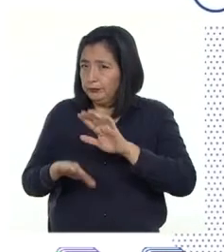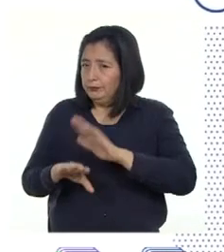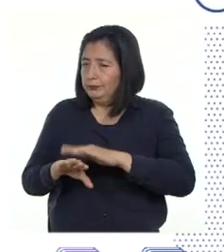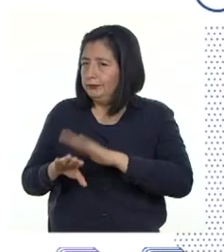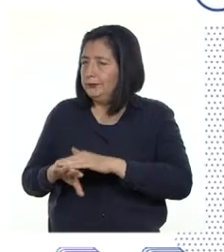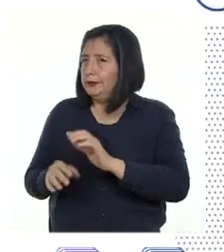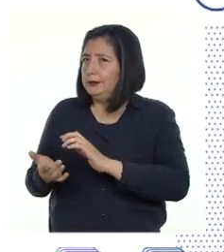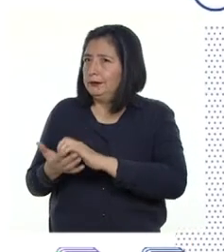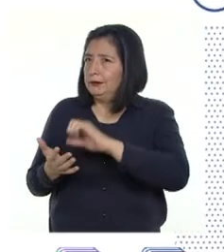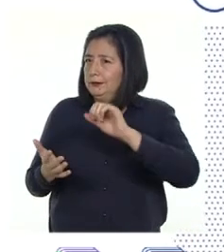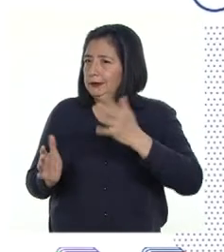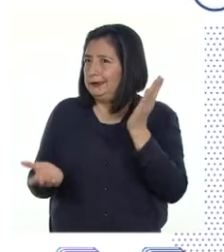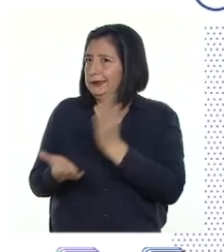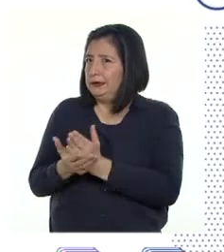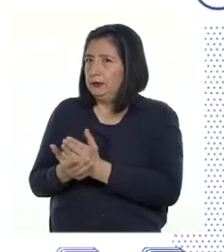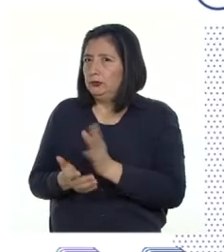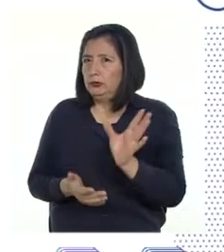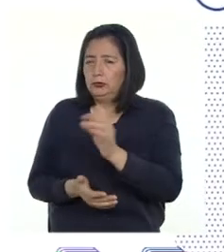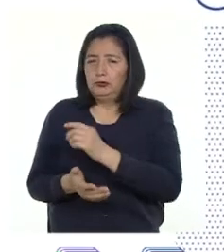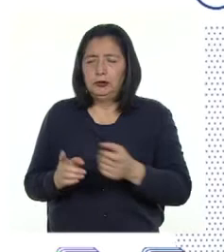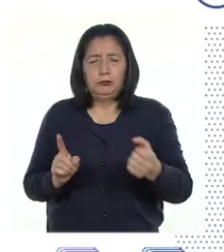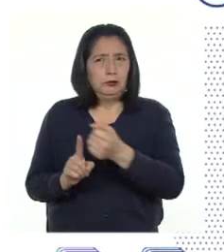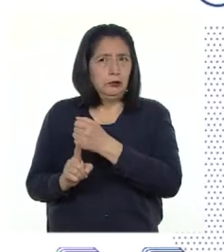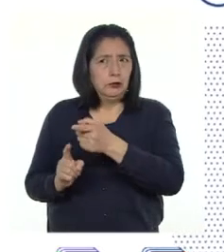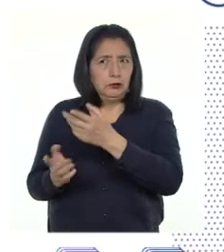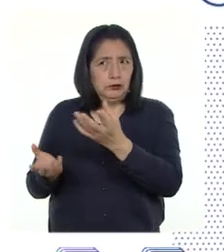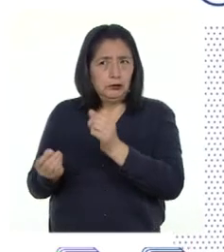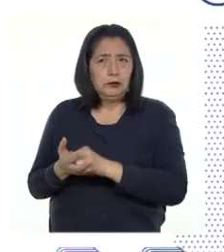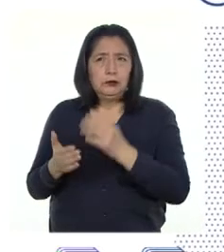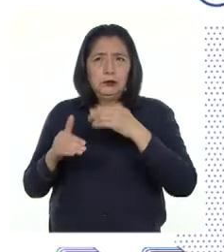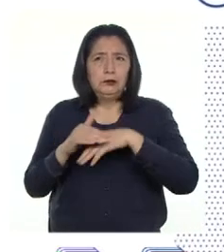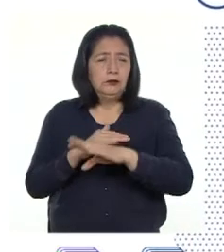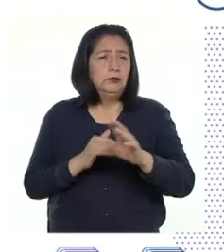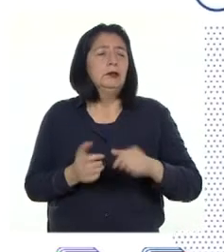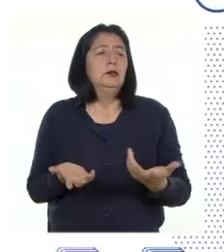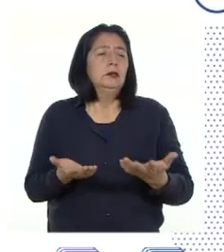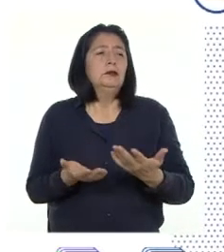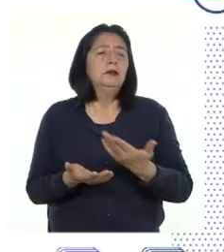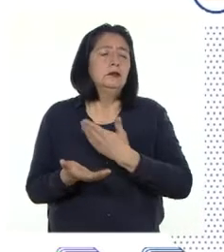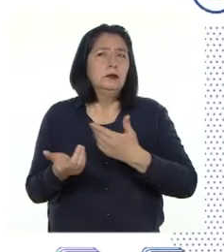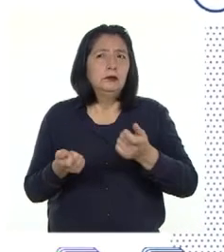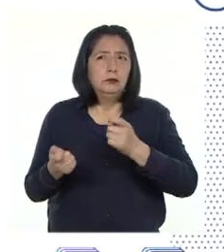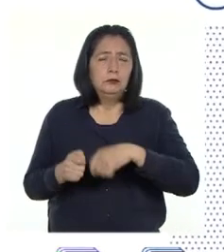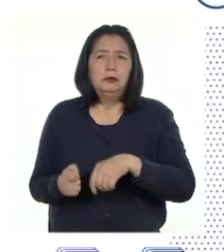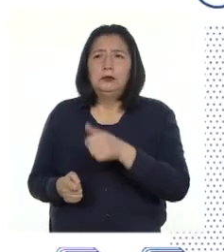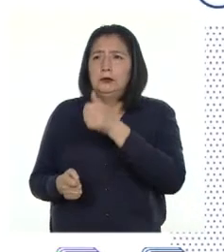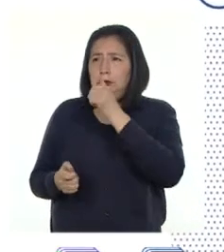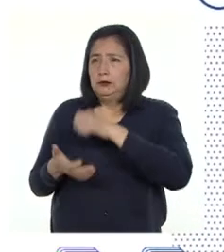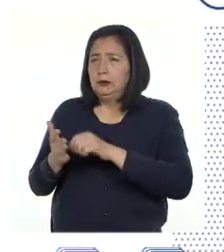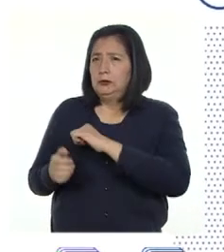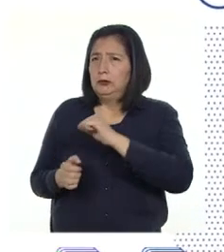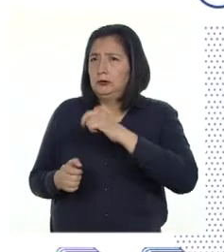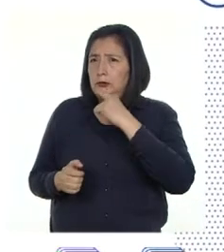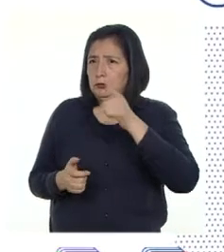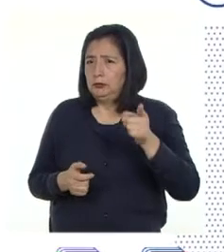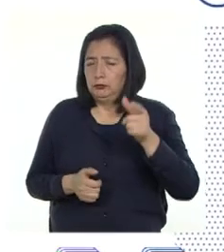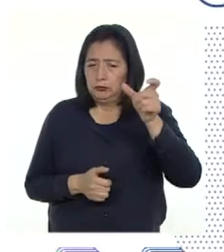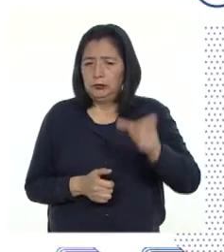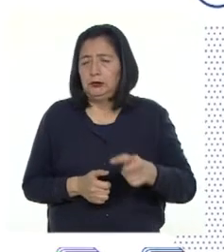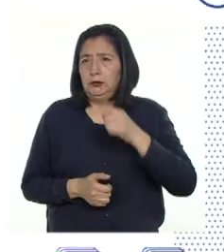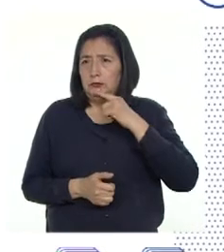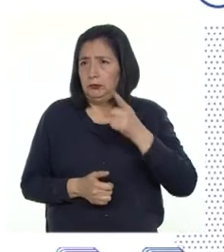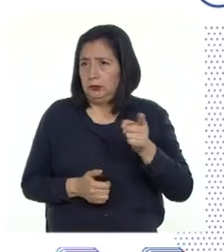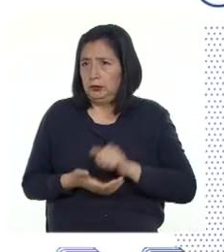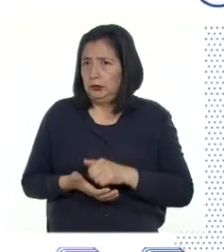prevenir, erradicar y sancionar toda forma de violencia producida en el ámbito público o privado contra las mujeres por su condición de